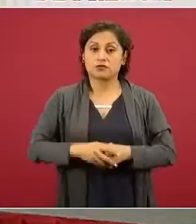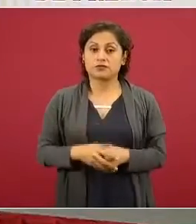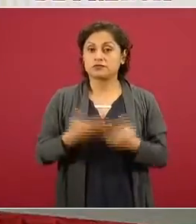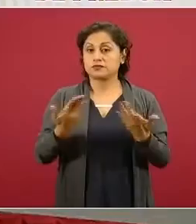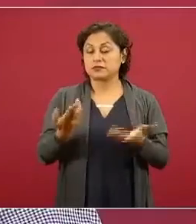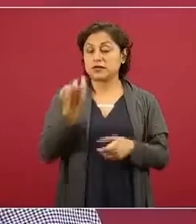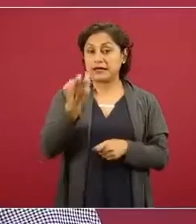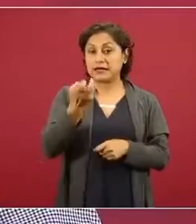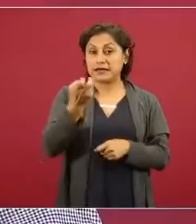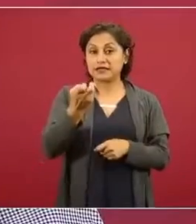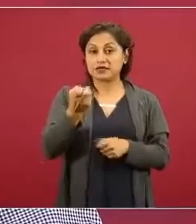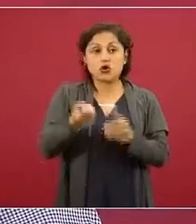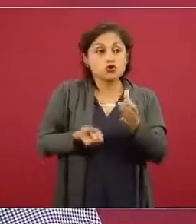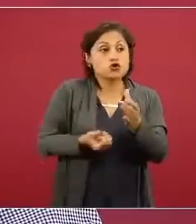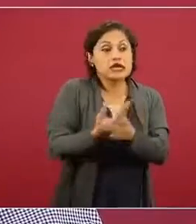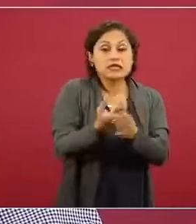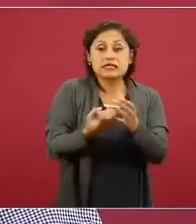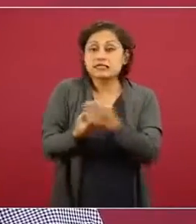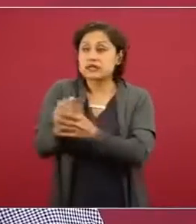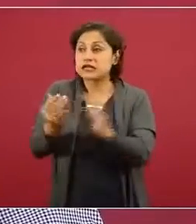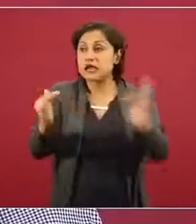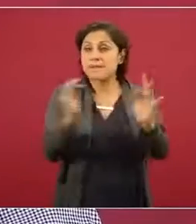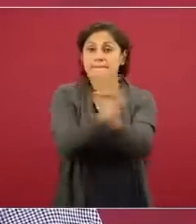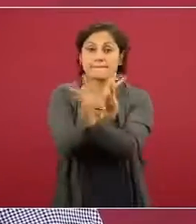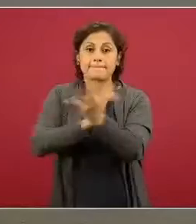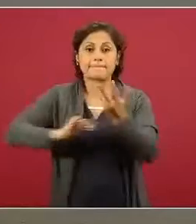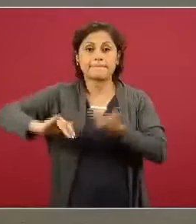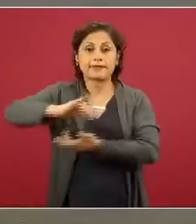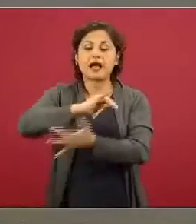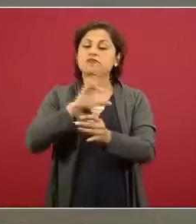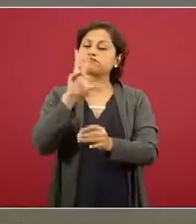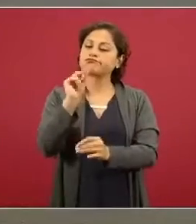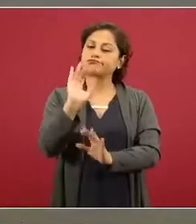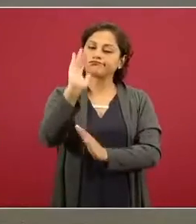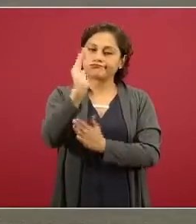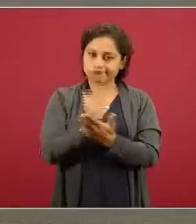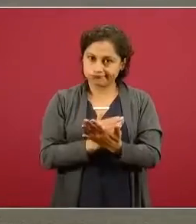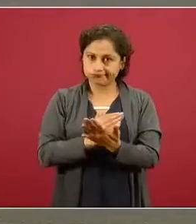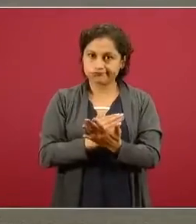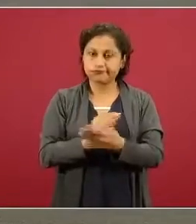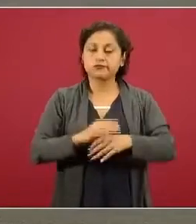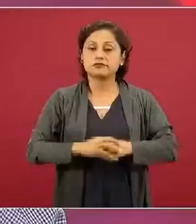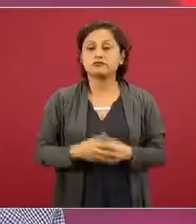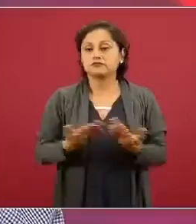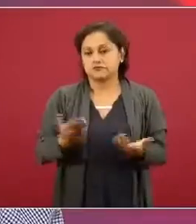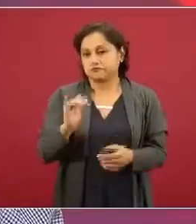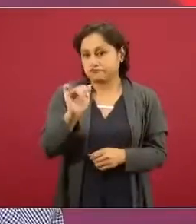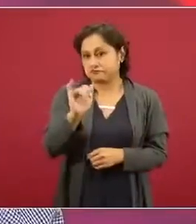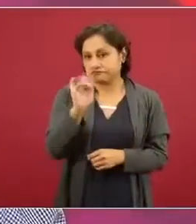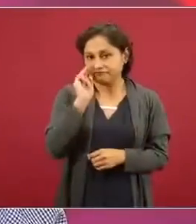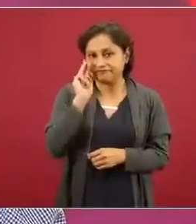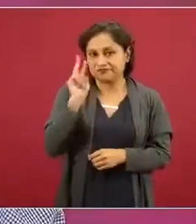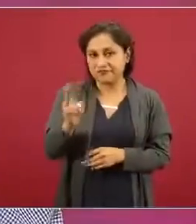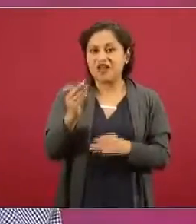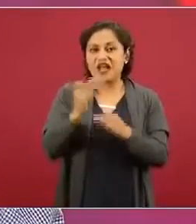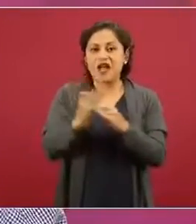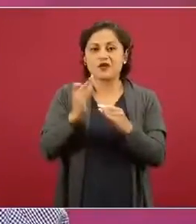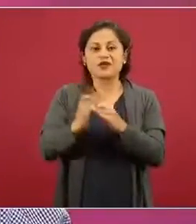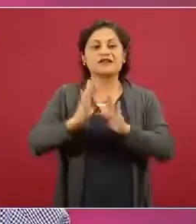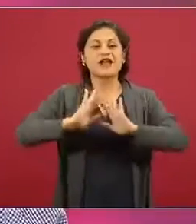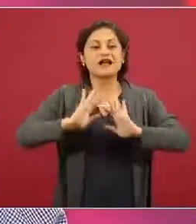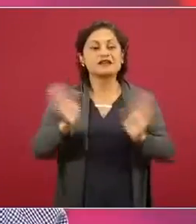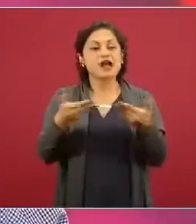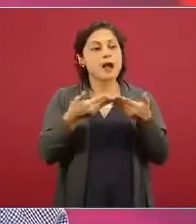movilidad en el espacio público posible, ¿no? Entonces sí, hemos visto y tal vez hay un mayor incremento de actividades sociales y